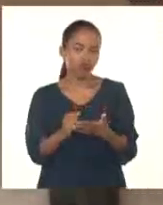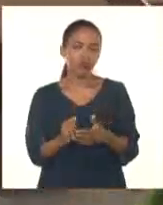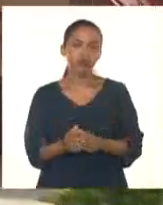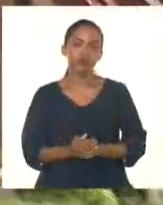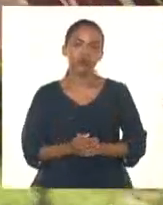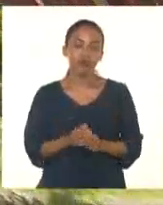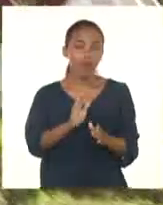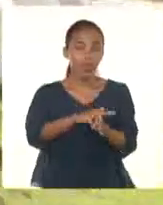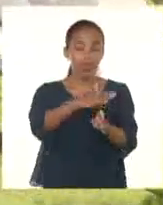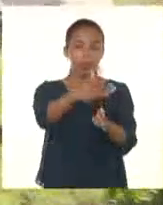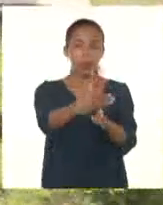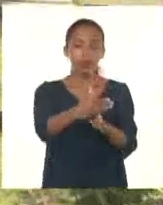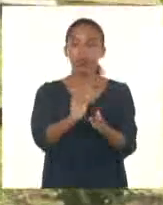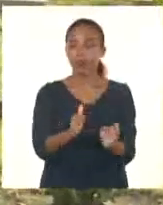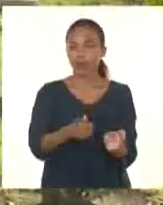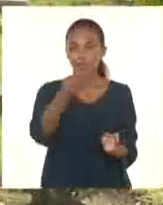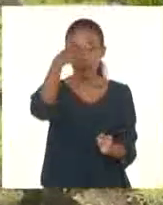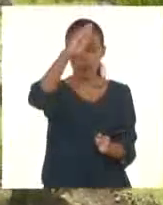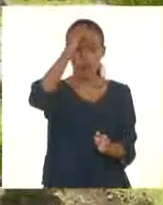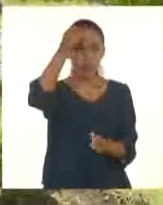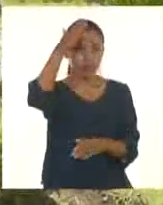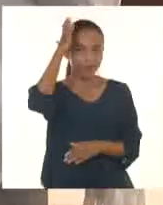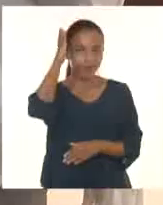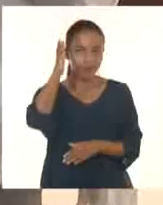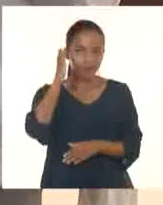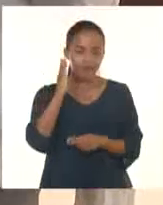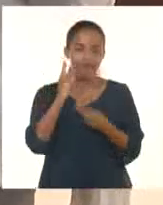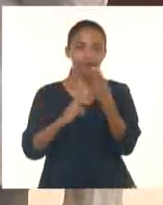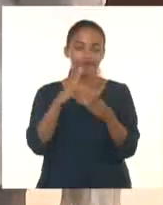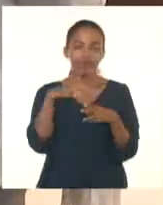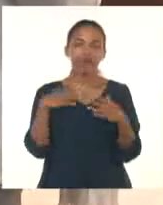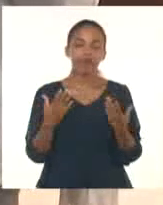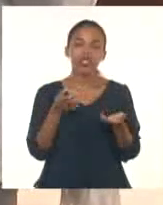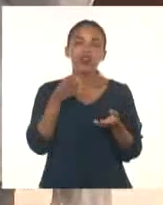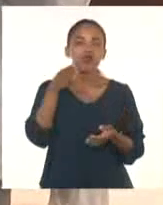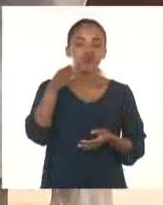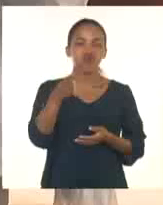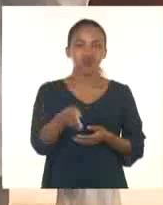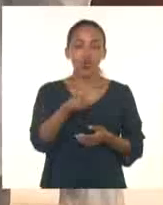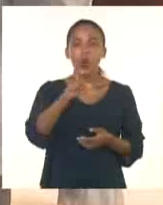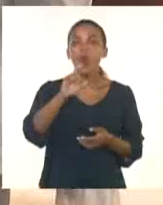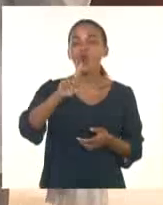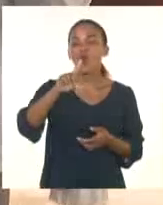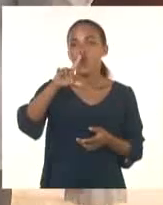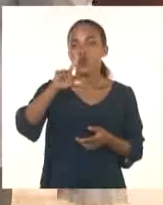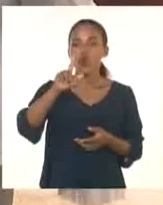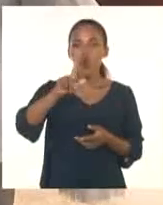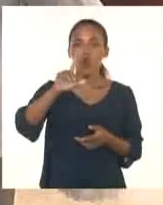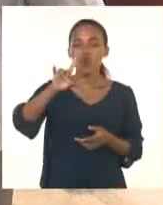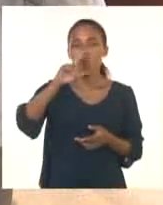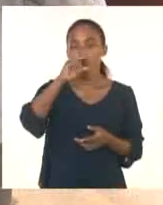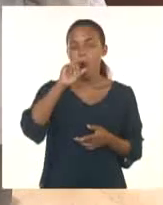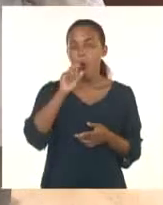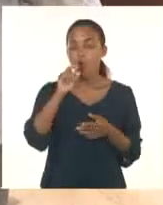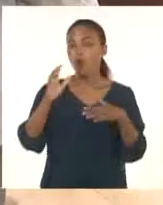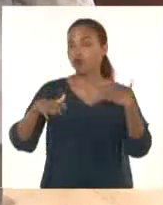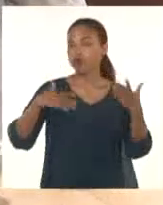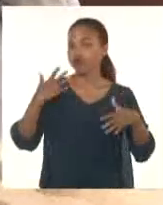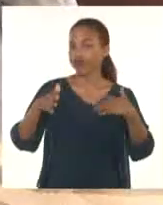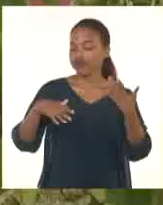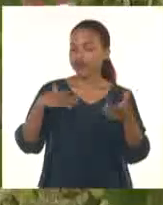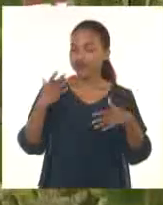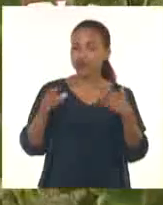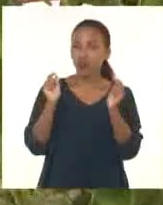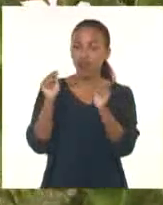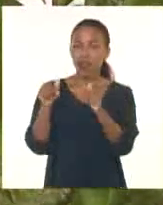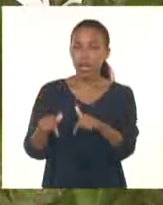Posteriormente, el primer secretario del Comité Central del Partido visitó el Club Recreativo Santa Clara, antiguo Club Recreativo de las FARC, escenario